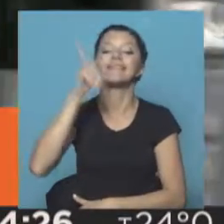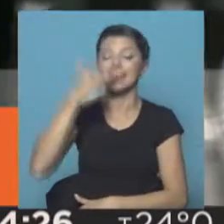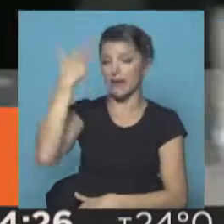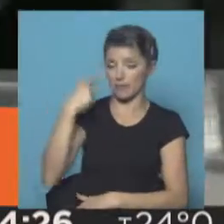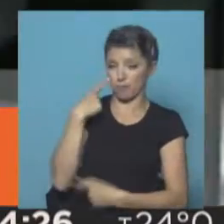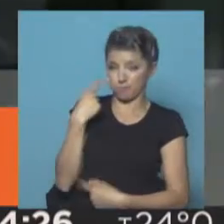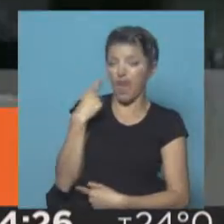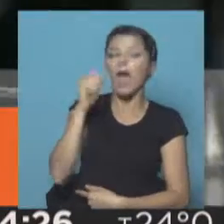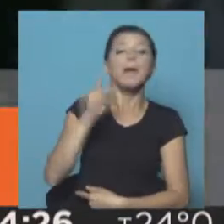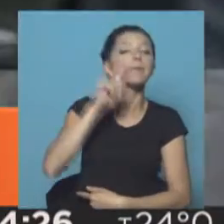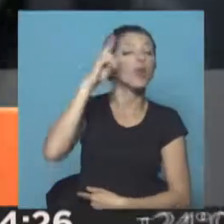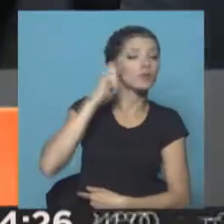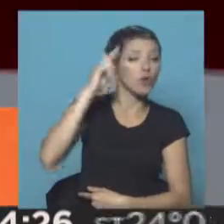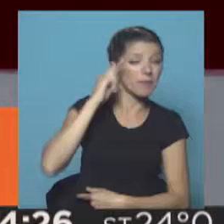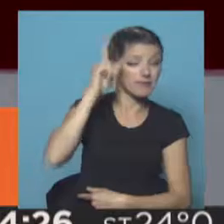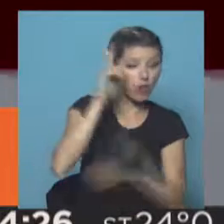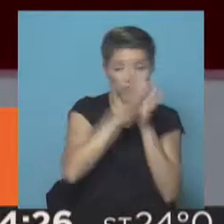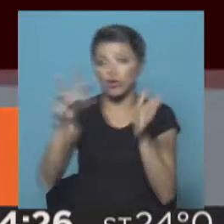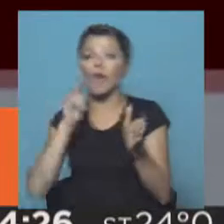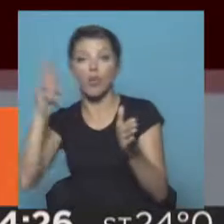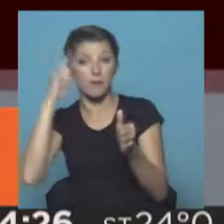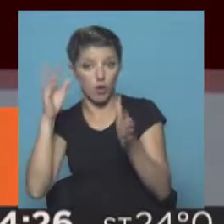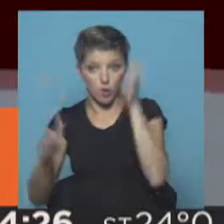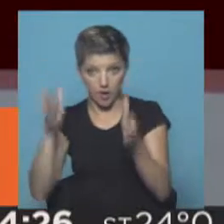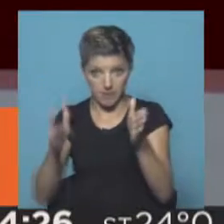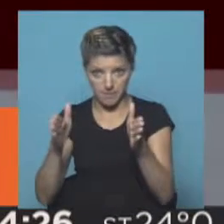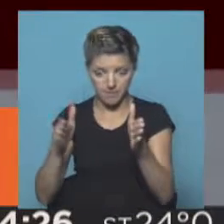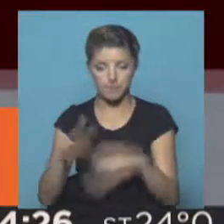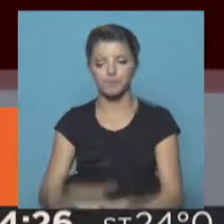entre 1998 y 2009.